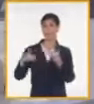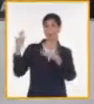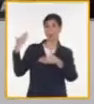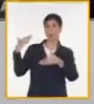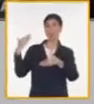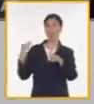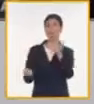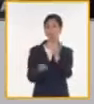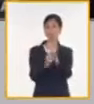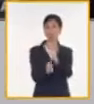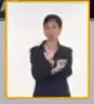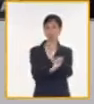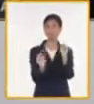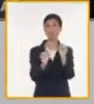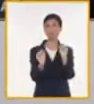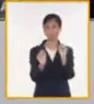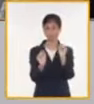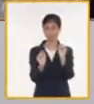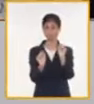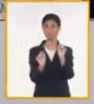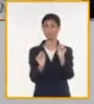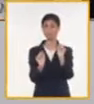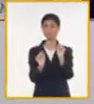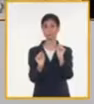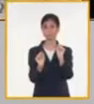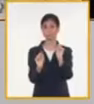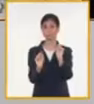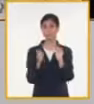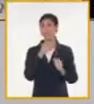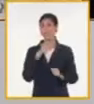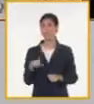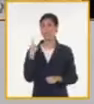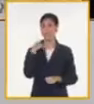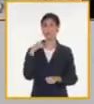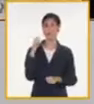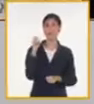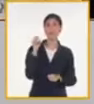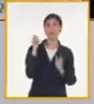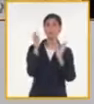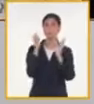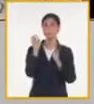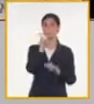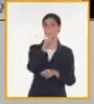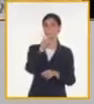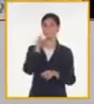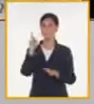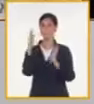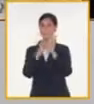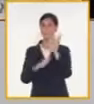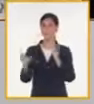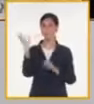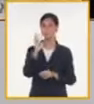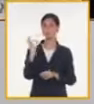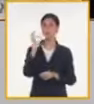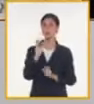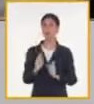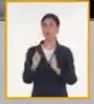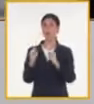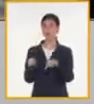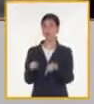estamos en esta área el 21 de octubre del año 59 cuando todavía no se había declarado el carácter socialista de la